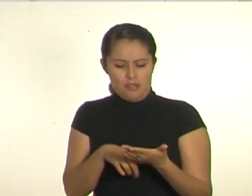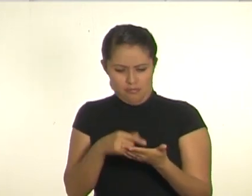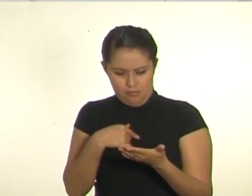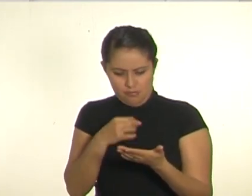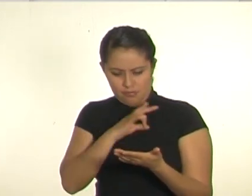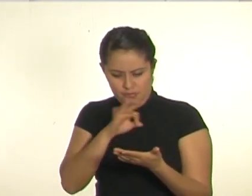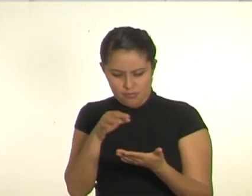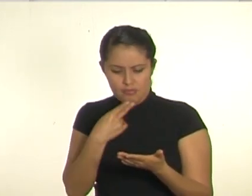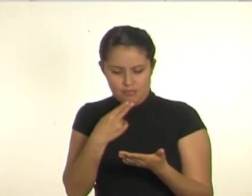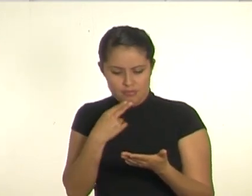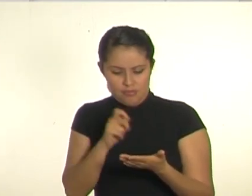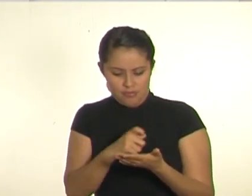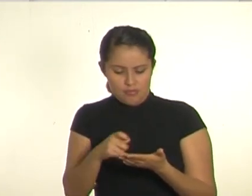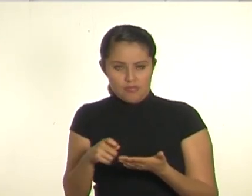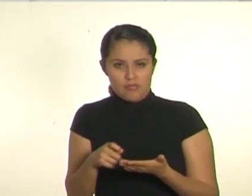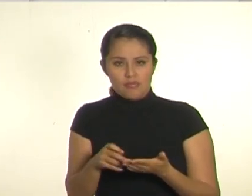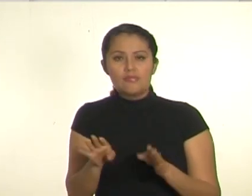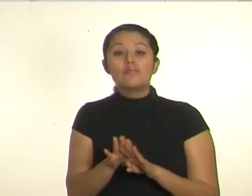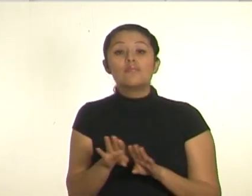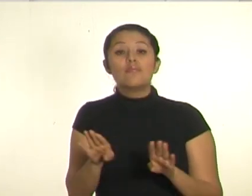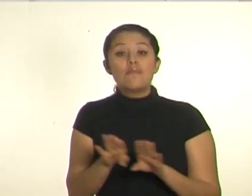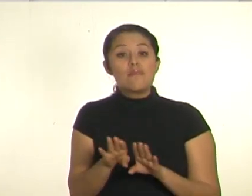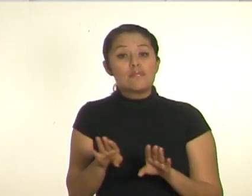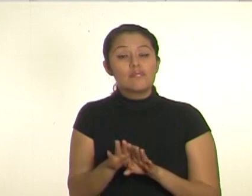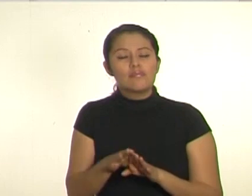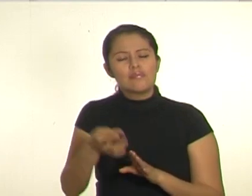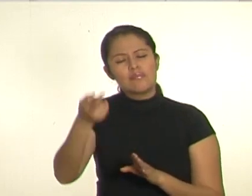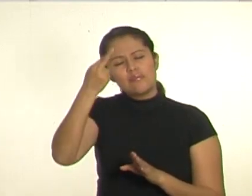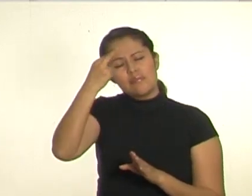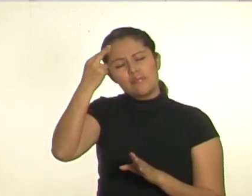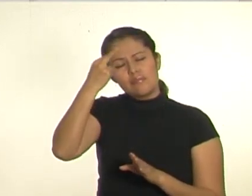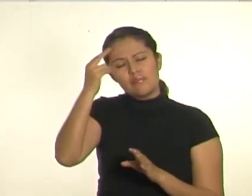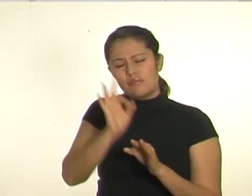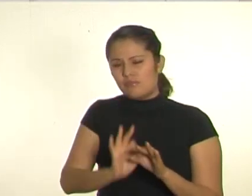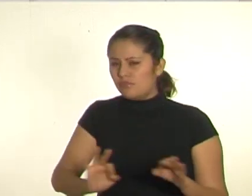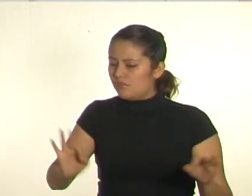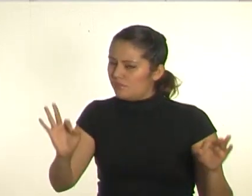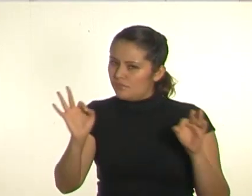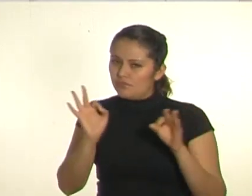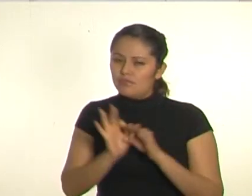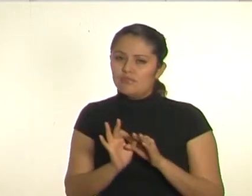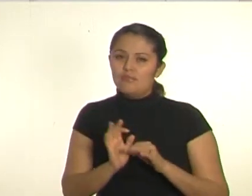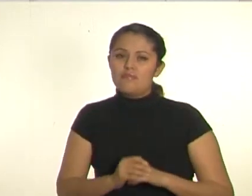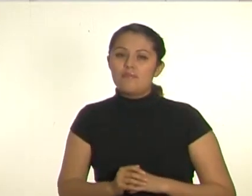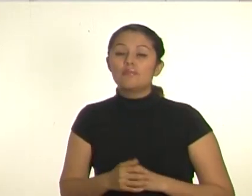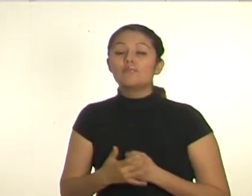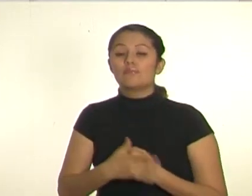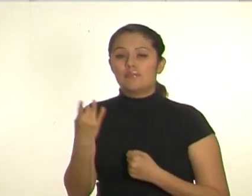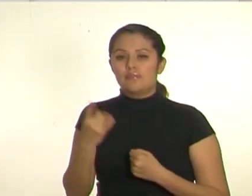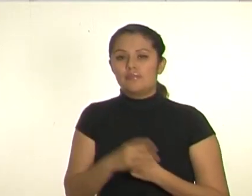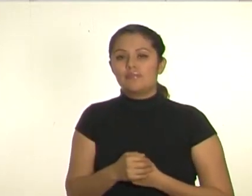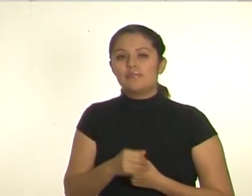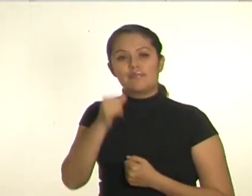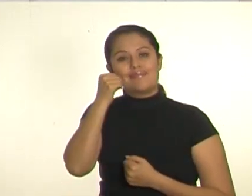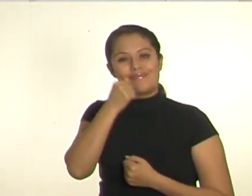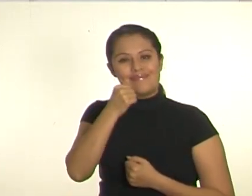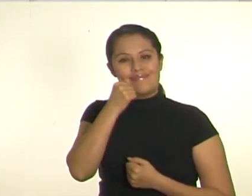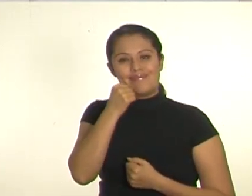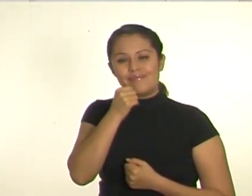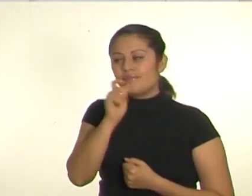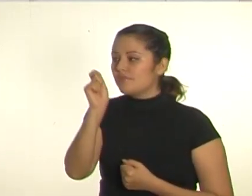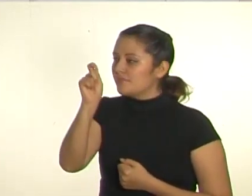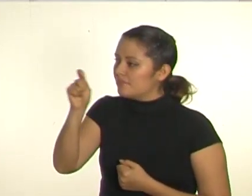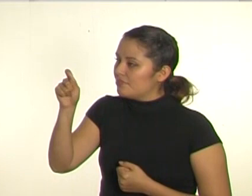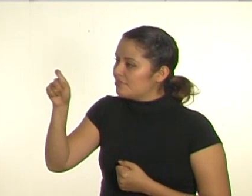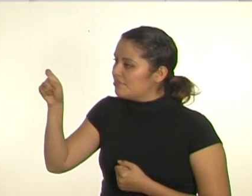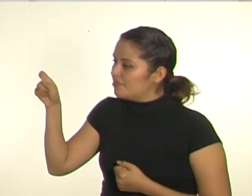Pero esta utilización la tienes que recordar, porque vamos a escribir qué comillas tienen